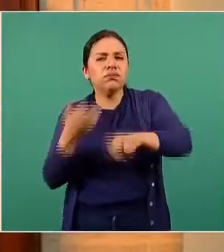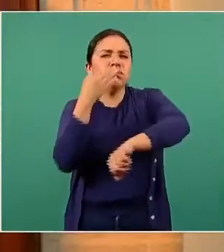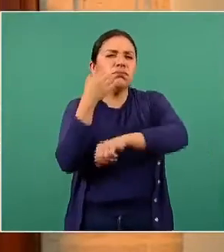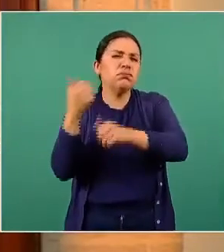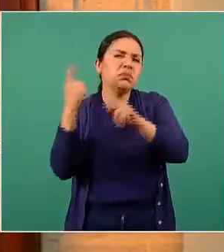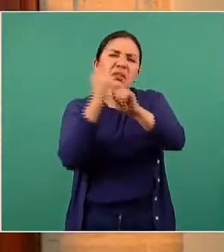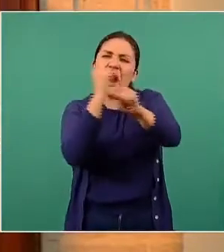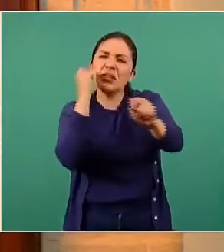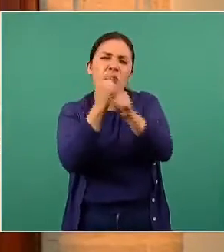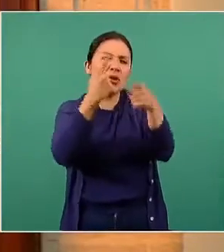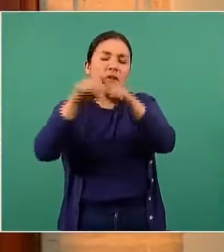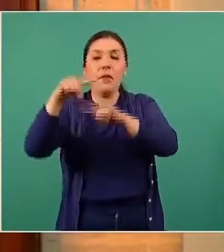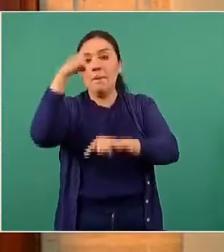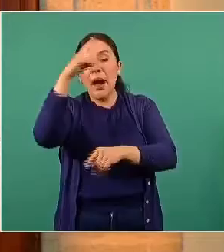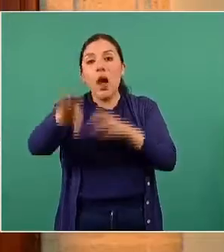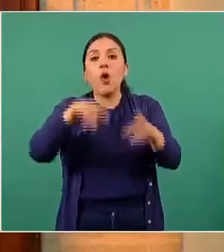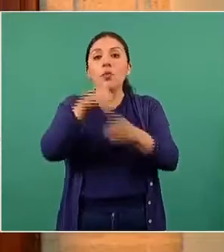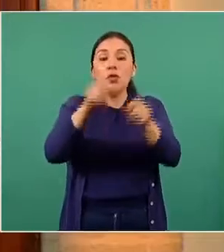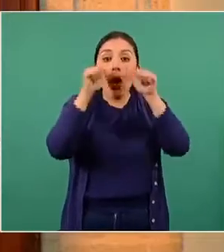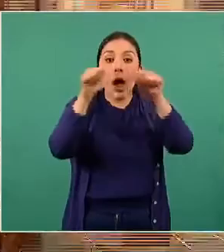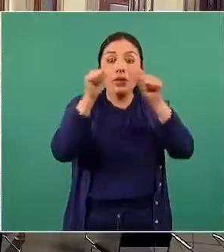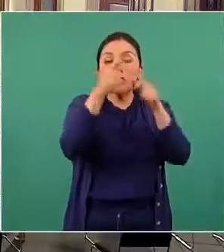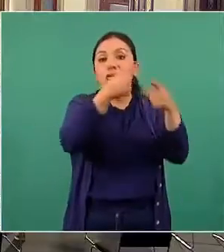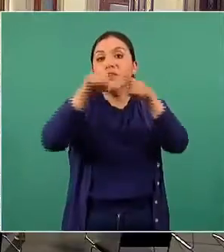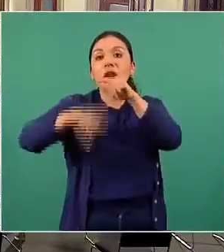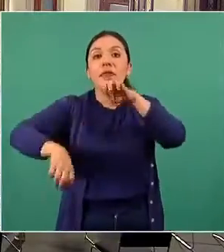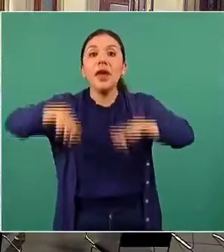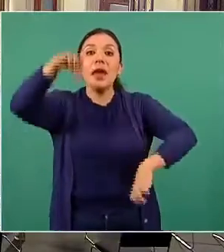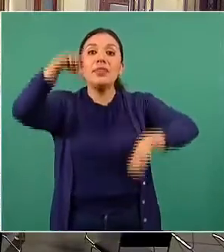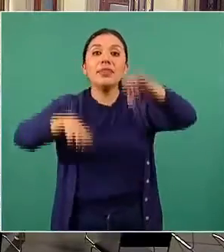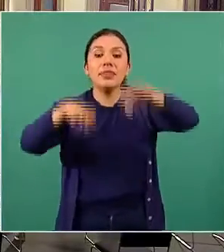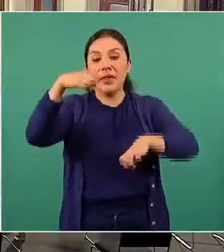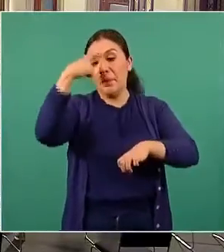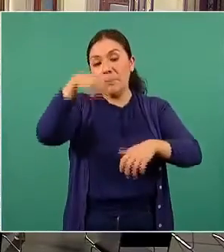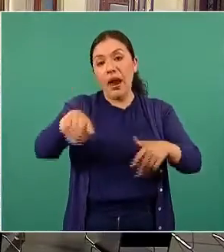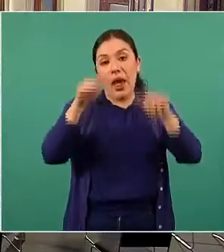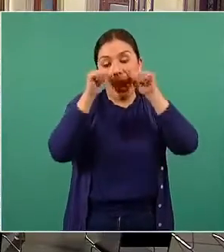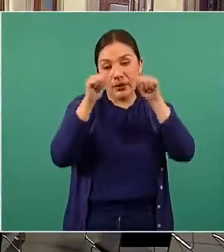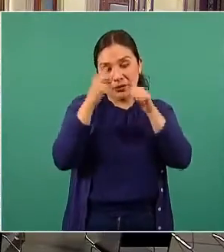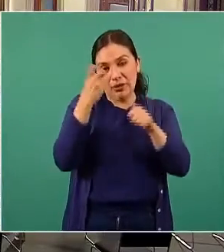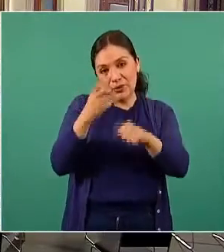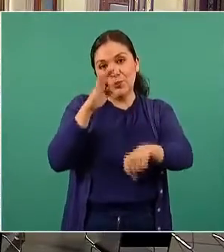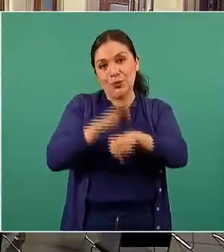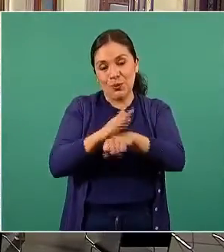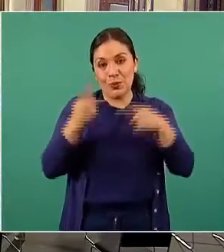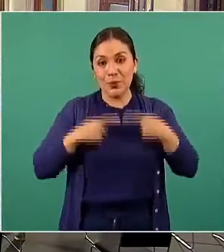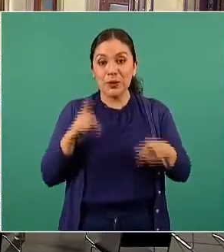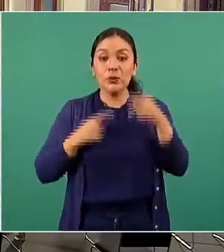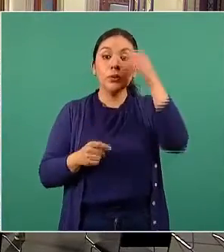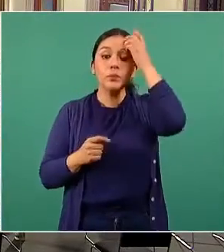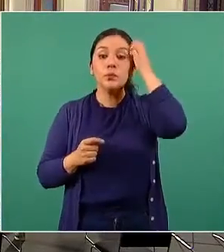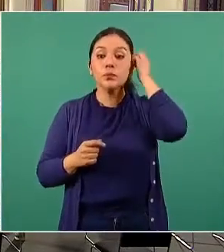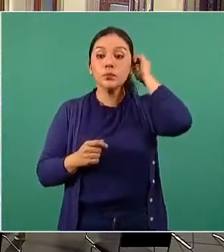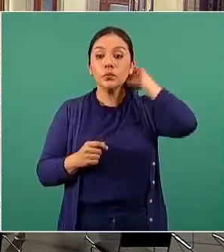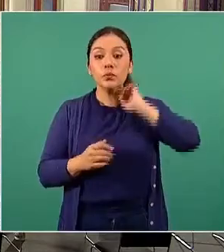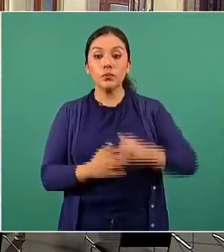los grupos de edad que hasta el momento han estado definidos en el avance de la estrategia. Veamos la